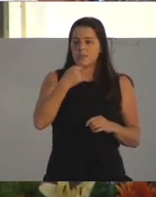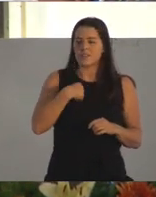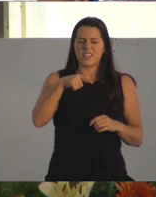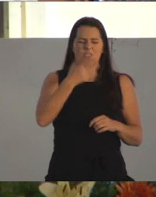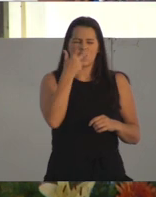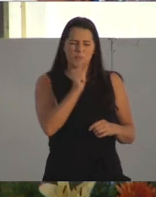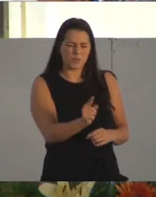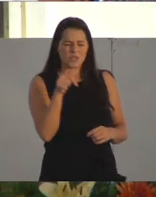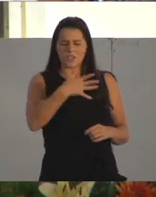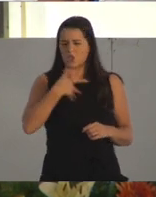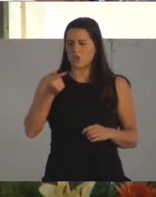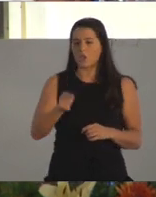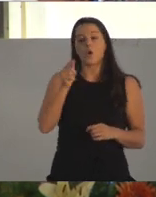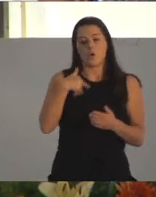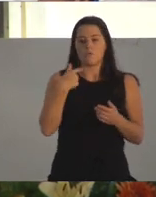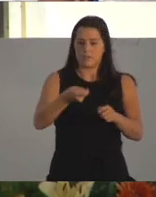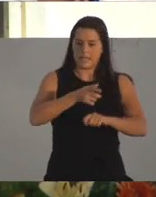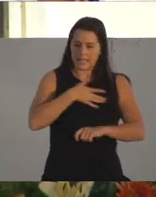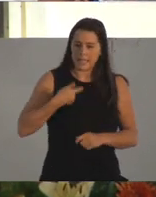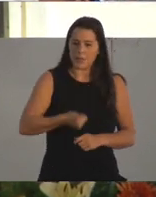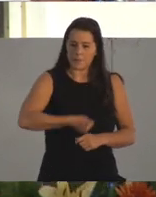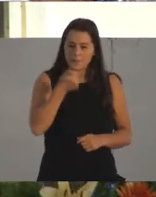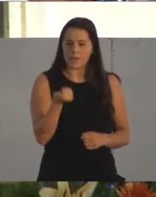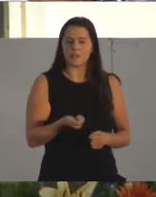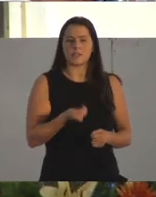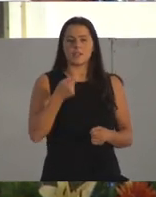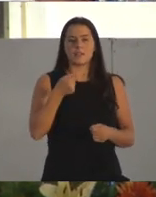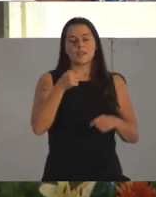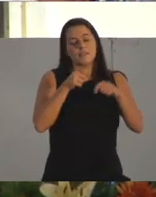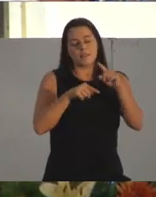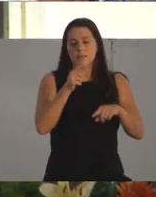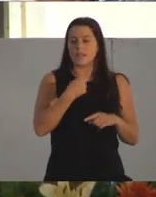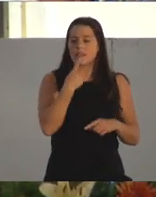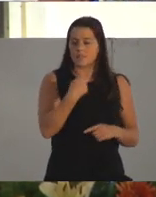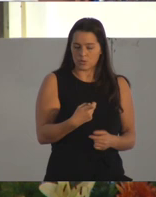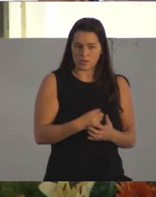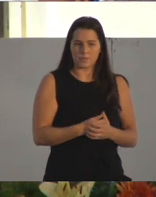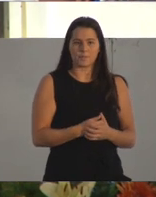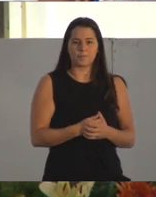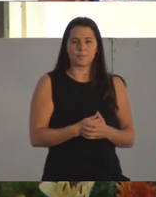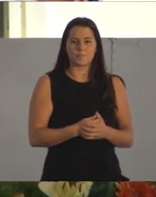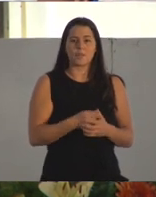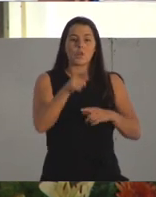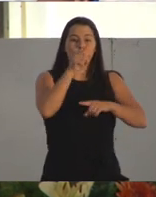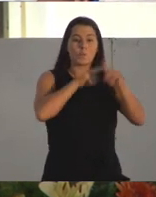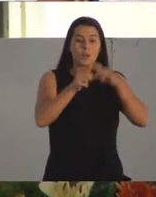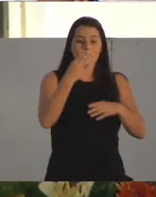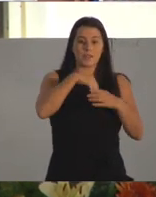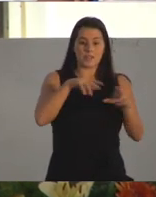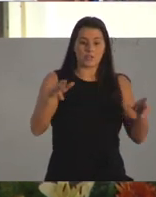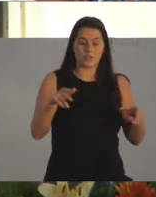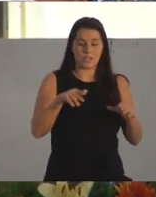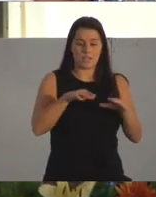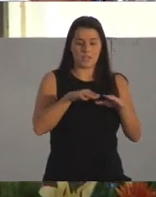lo quiero, dame un poco más. Podemos encontrarnos estas dificultades. Y las dificultades que tenemos en el entorno, esos prejuicios de los